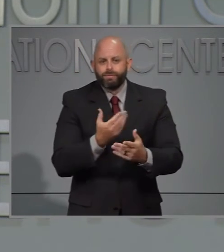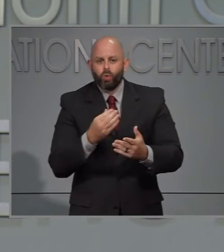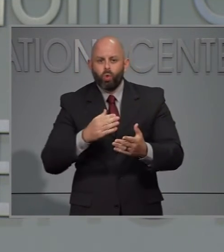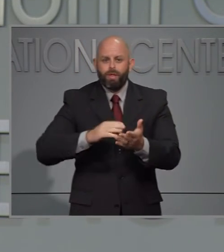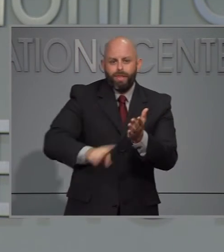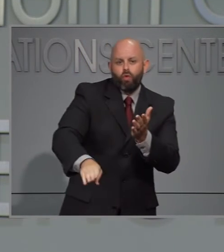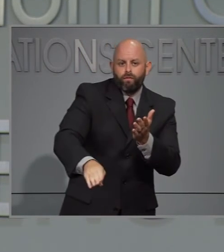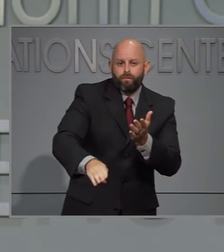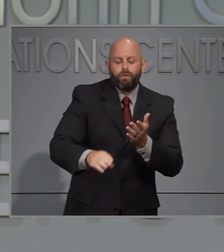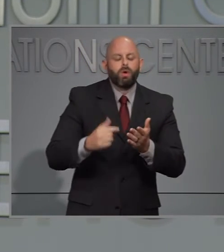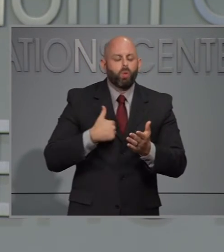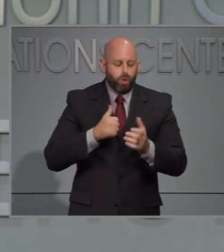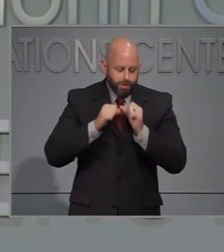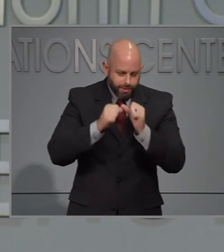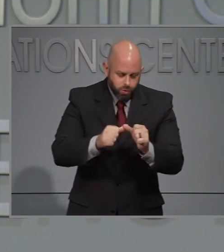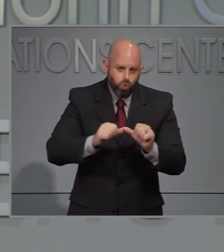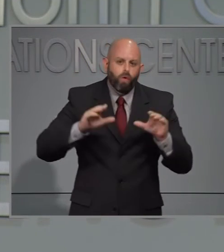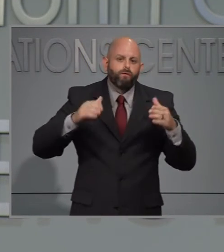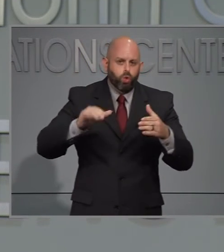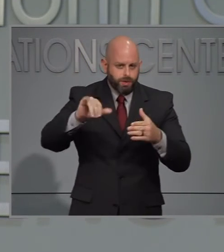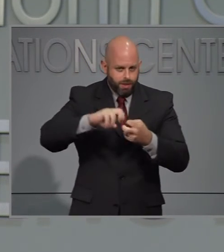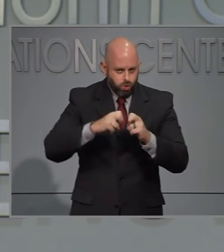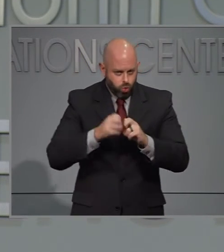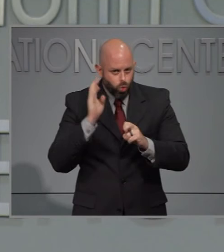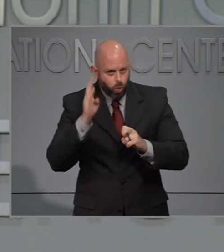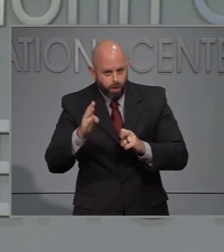seguridad. Siguiente.